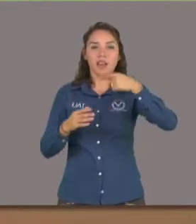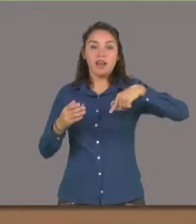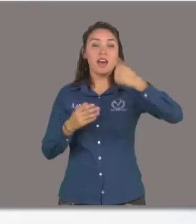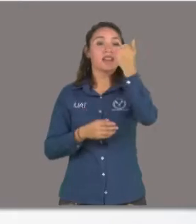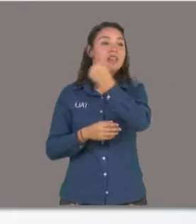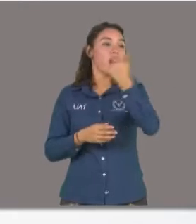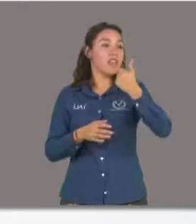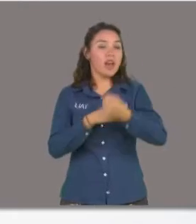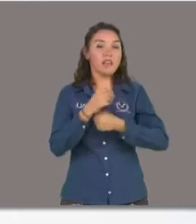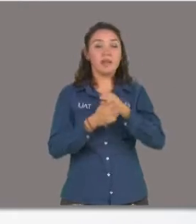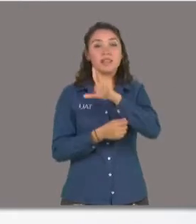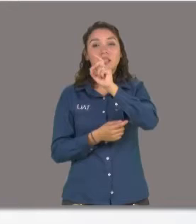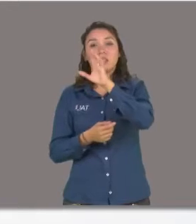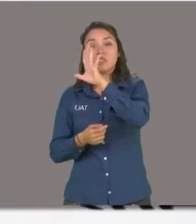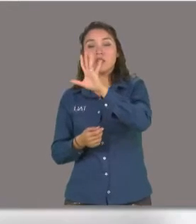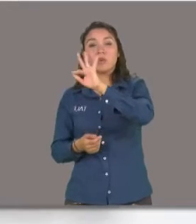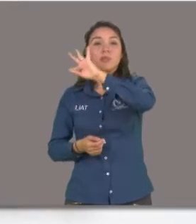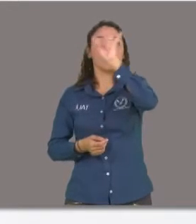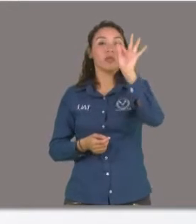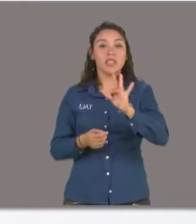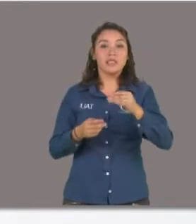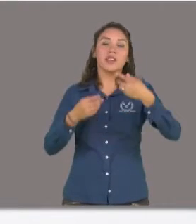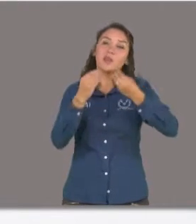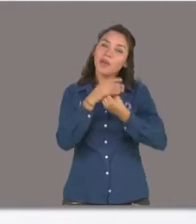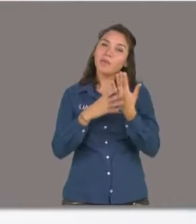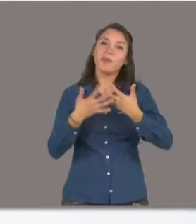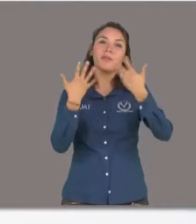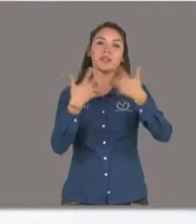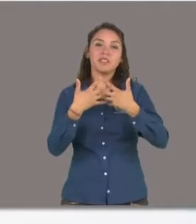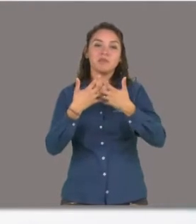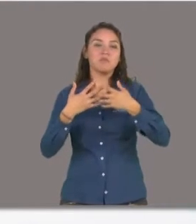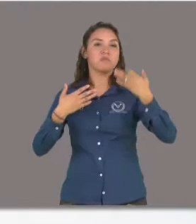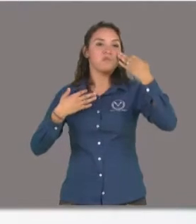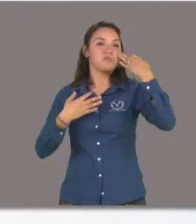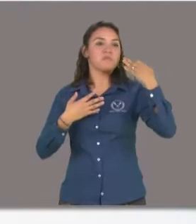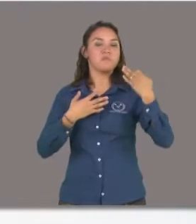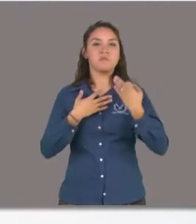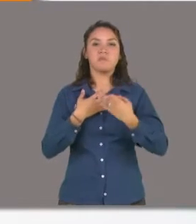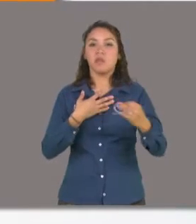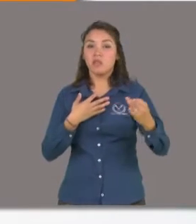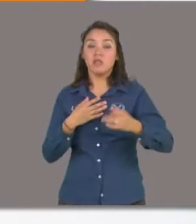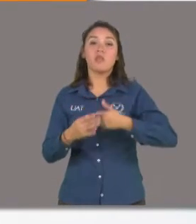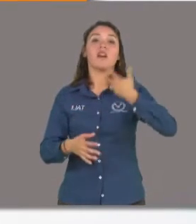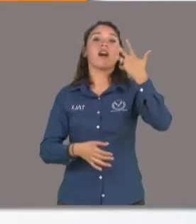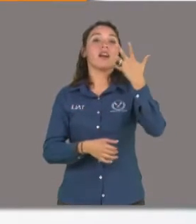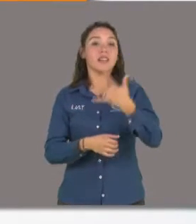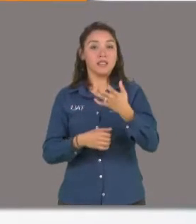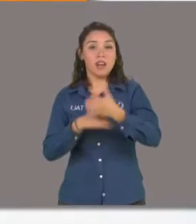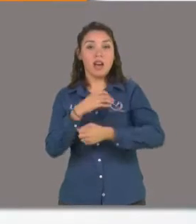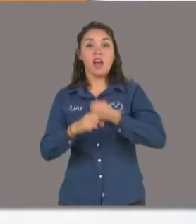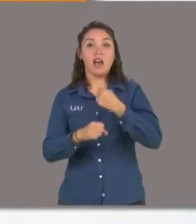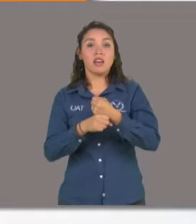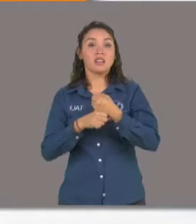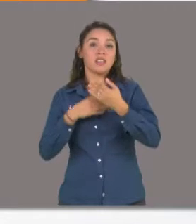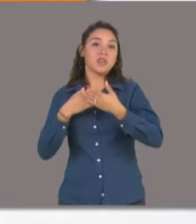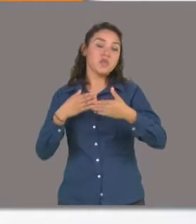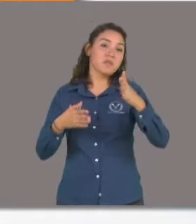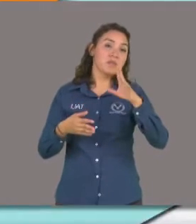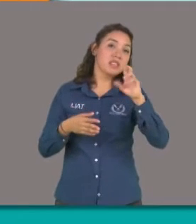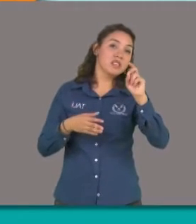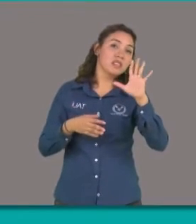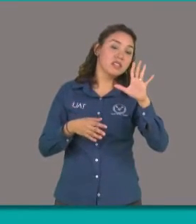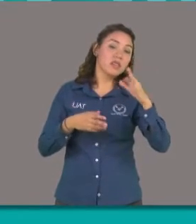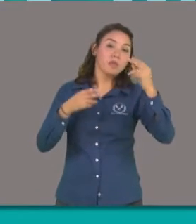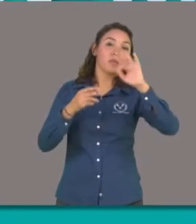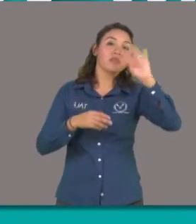corta. Ya que de acuerdo a cifras del Instituto Nacional de Estadística y Geografía en México, cada año el 35% de